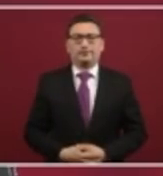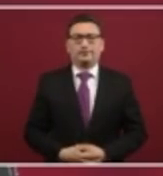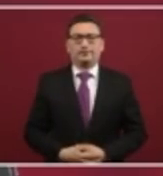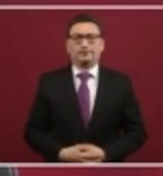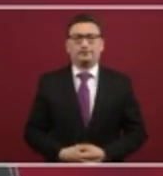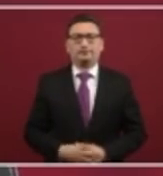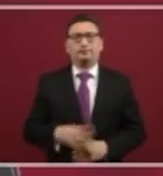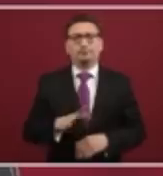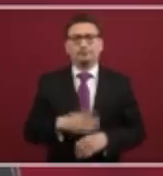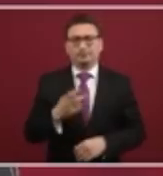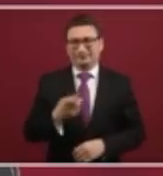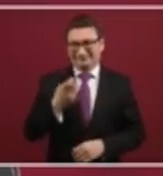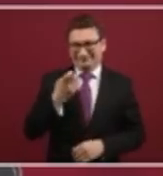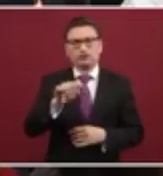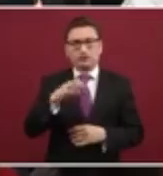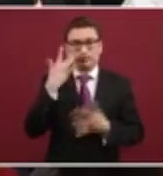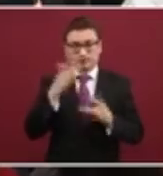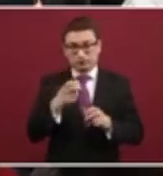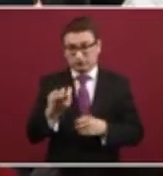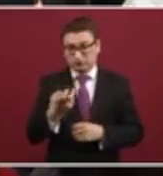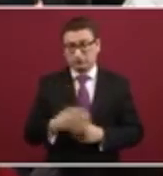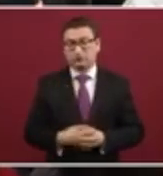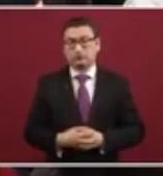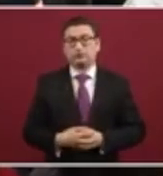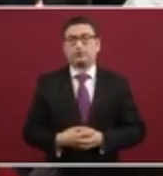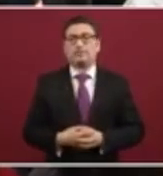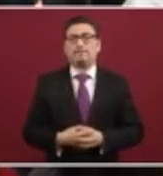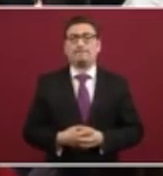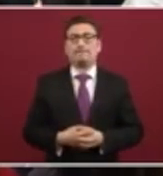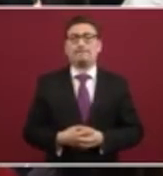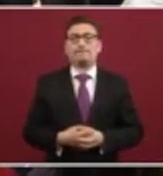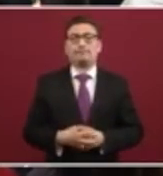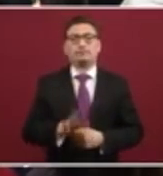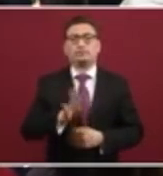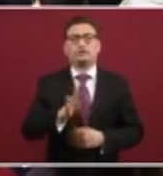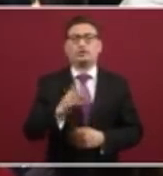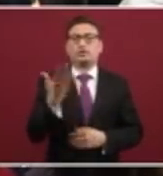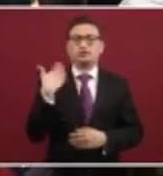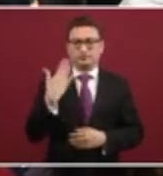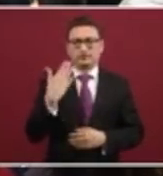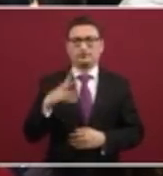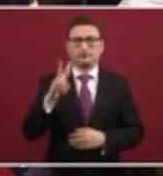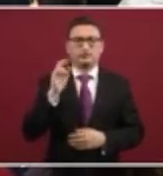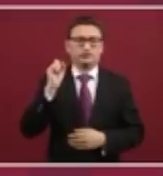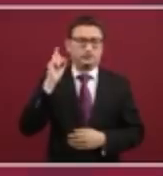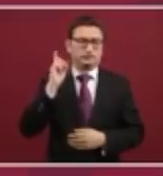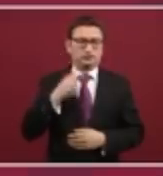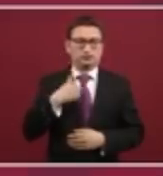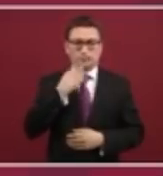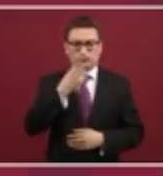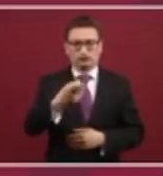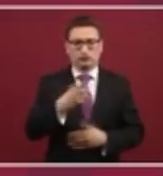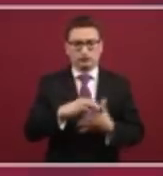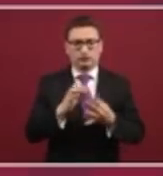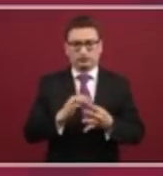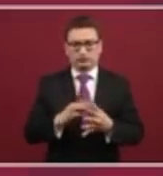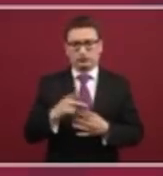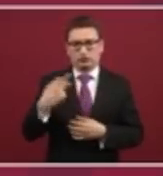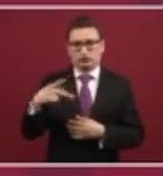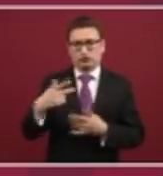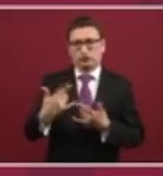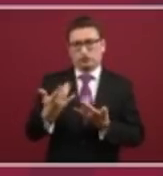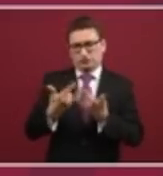luego de ser responsable del retraso de un vuelo comercial el ejecutivo señaló que la quiere mucho pero cometió un error que no podía